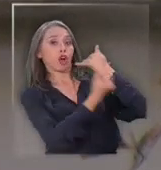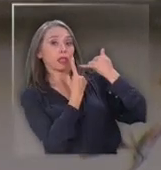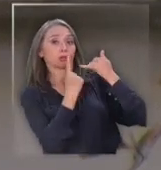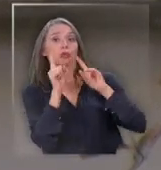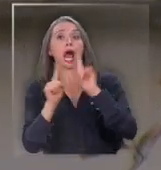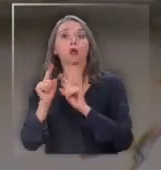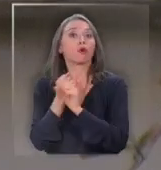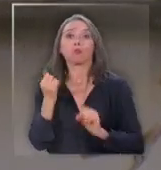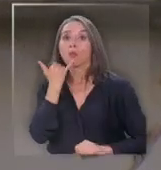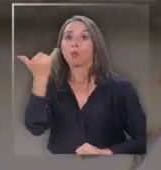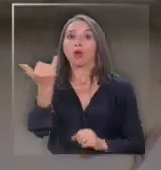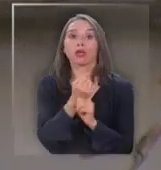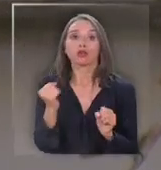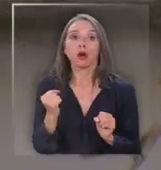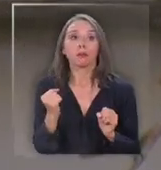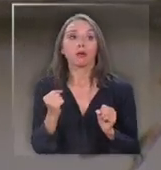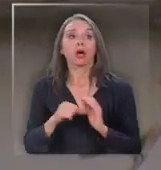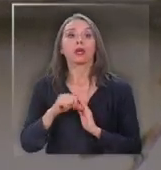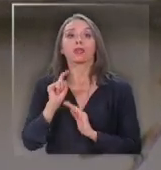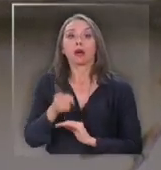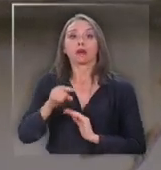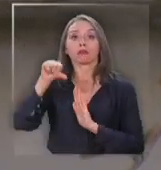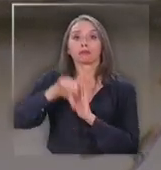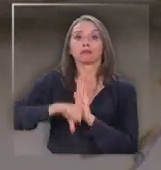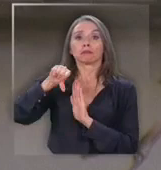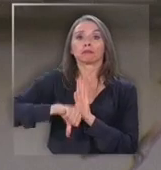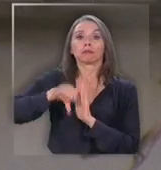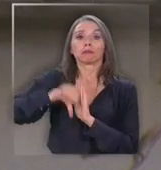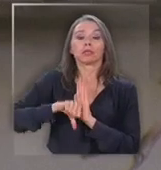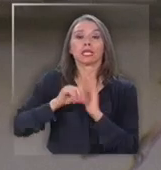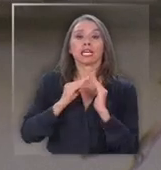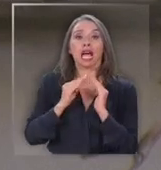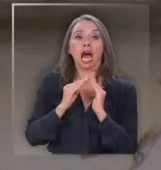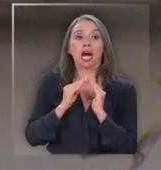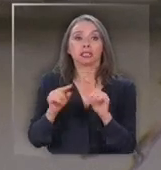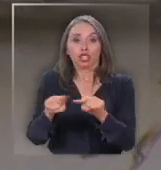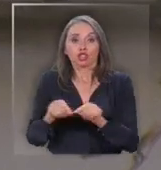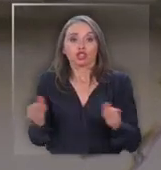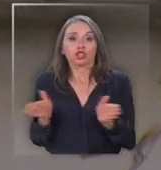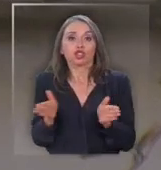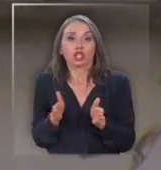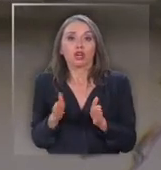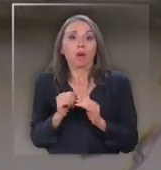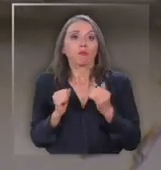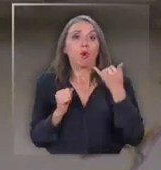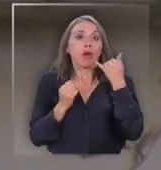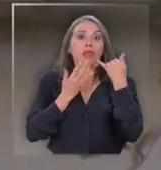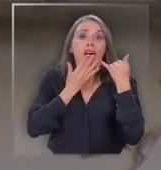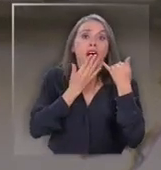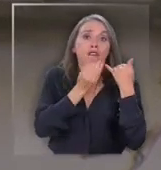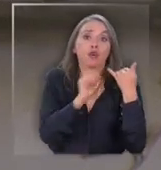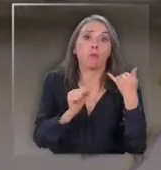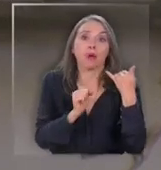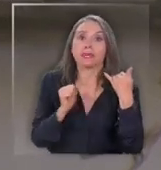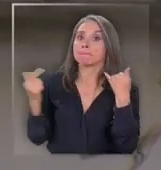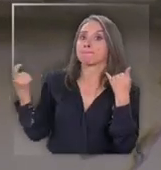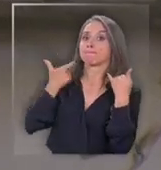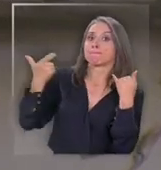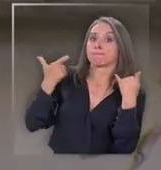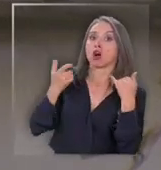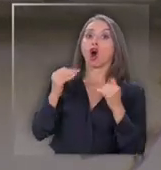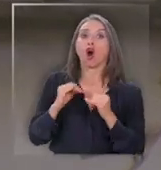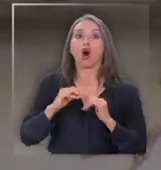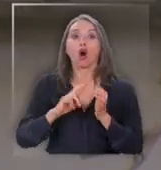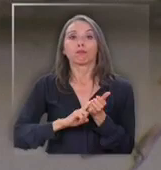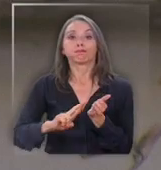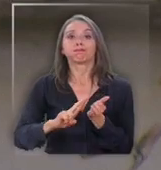a poder llamar por teléfono porque va a estar confinada en su casa, a lo mejor en un espacio pequeño y no puede hablar. A lo mejor va a poder mandarnos un